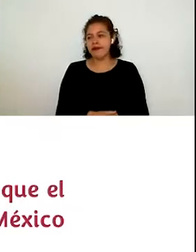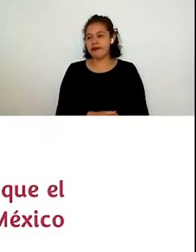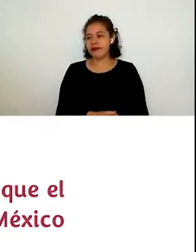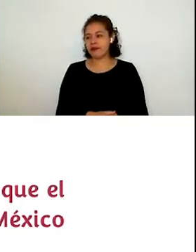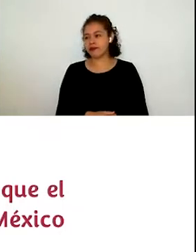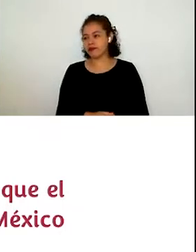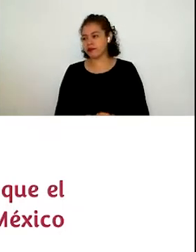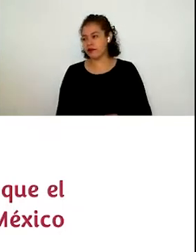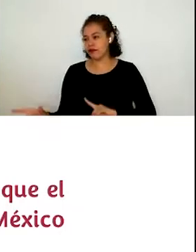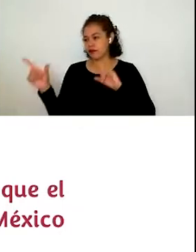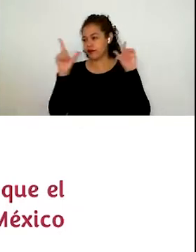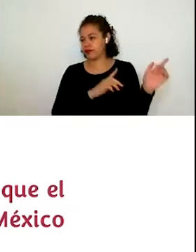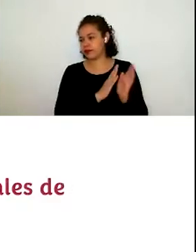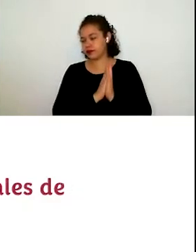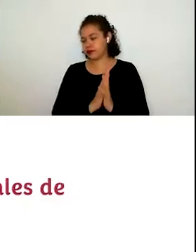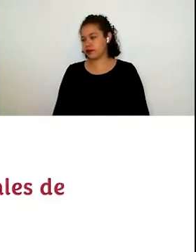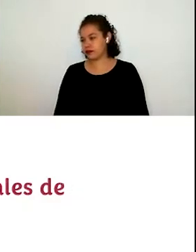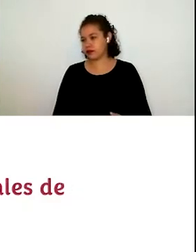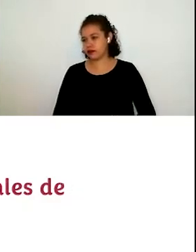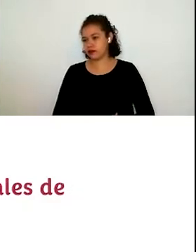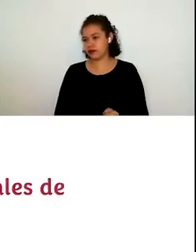La siguiente, Ruth, por favor.